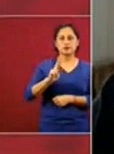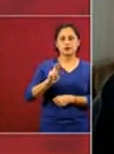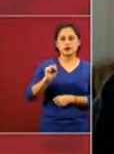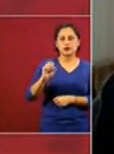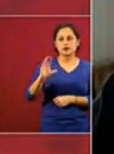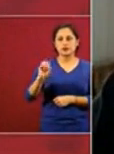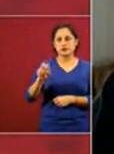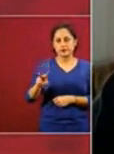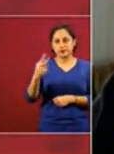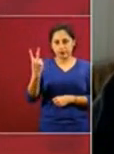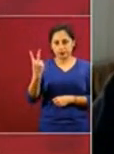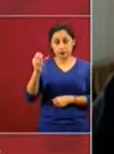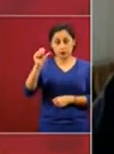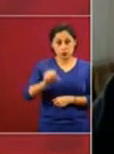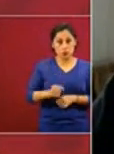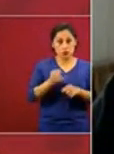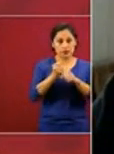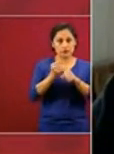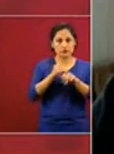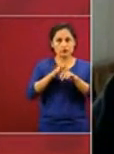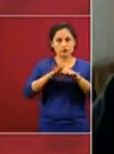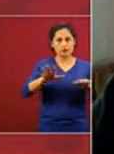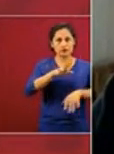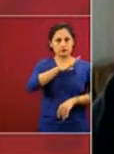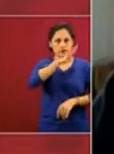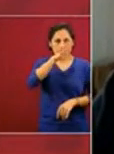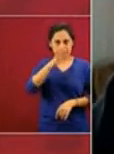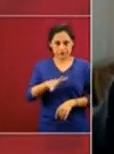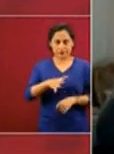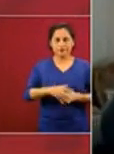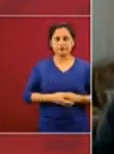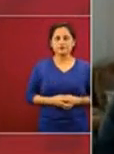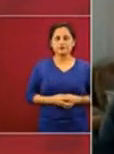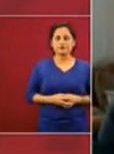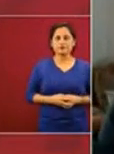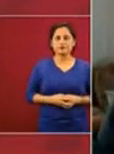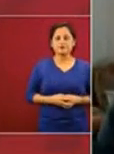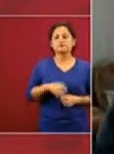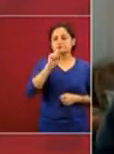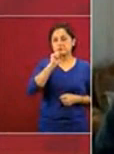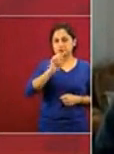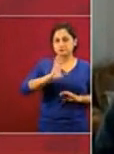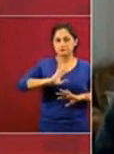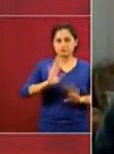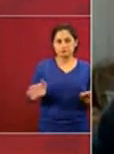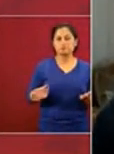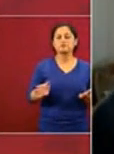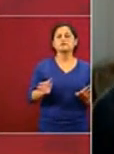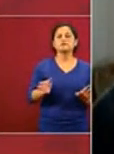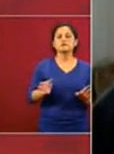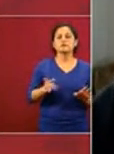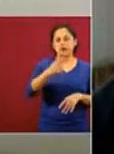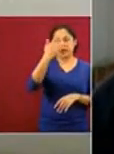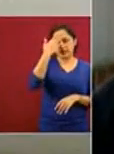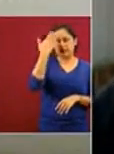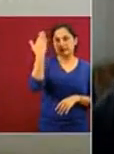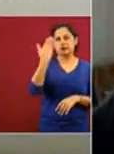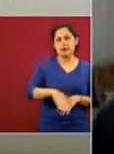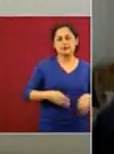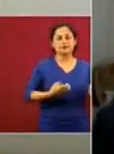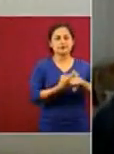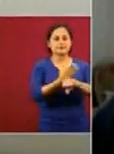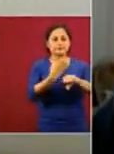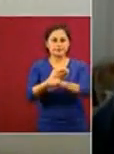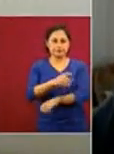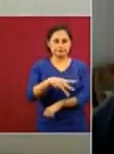en los tres peores escenarios a nivel mundial. Estaremos peleando ahí por el primer lugar de